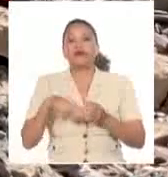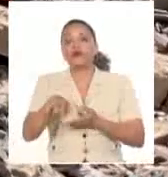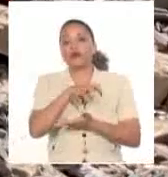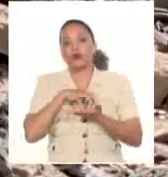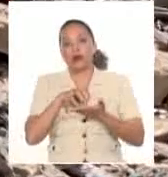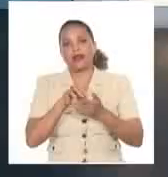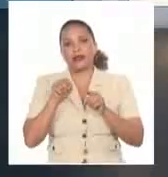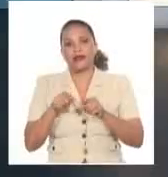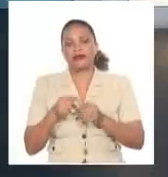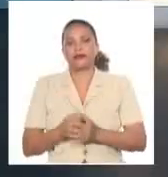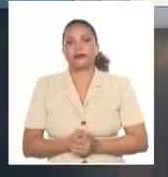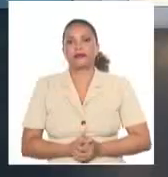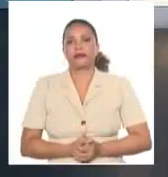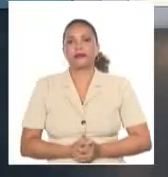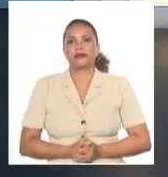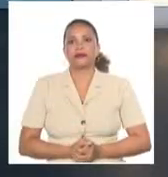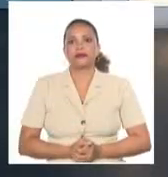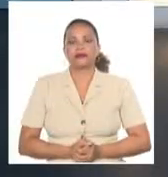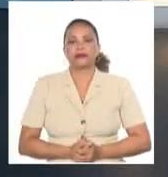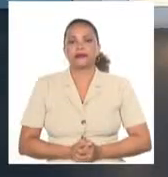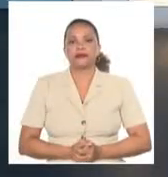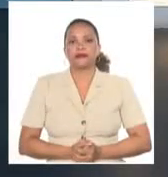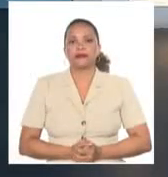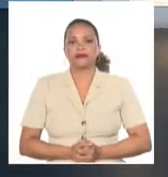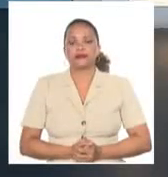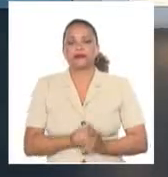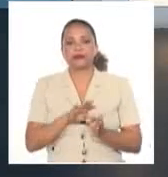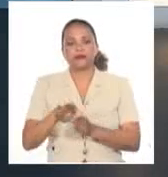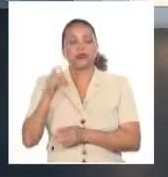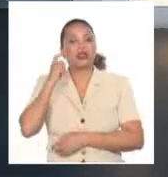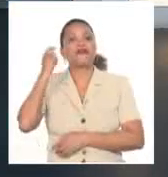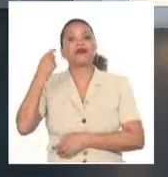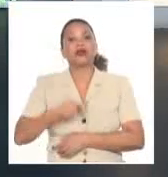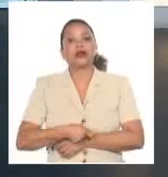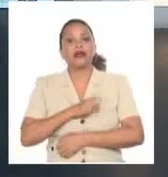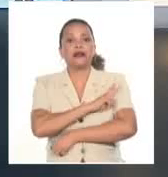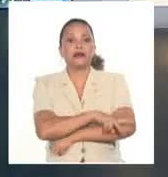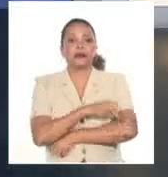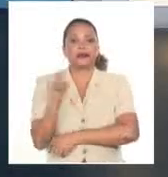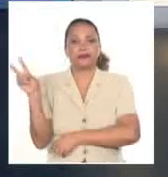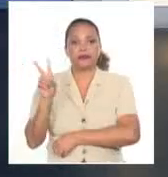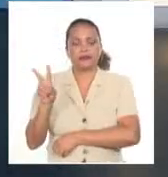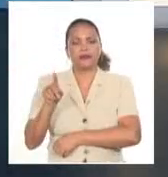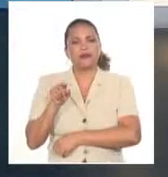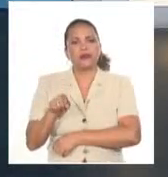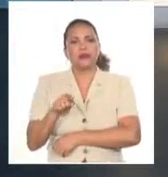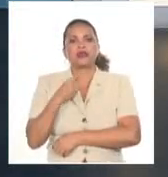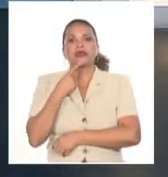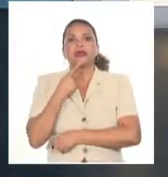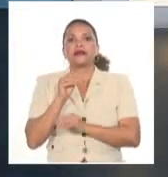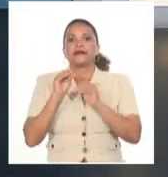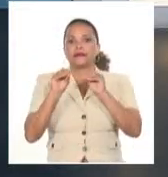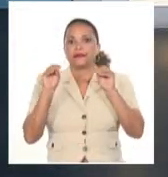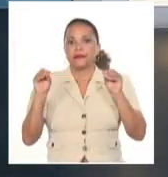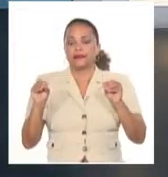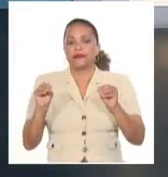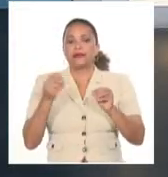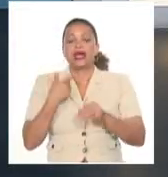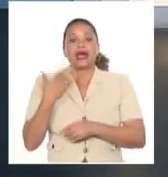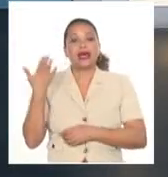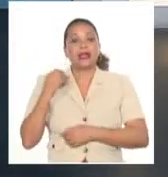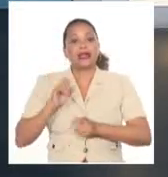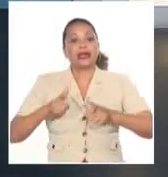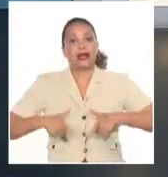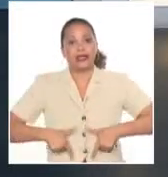allí. Y el fiscal de Venezuela, fiscal general Tarek William Saab, citó al ex candidato Edmundo